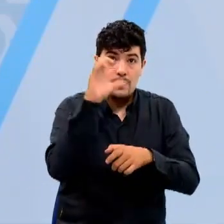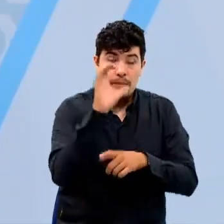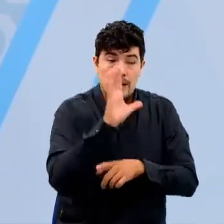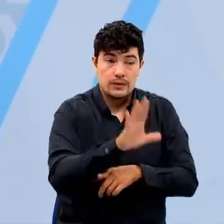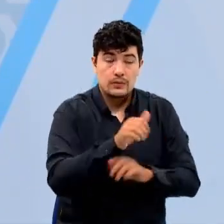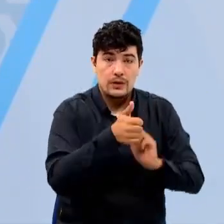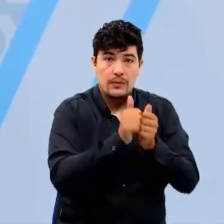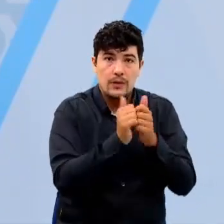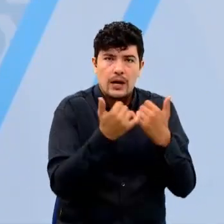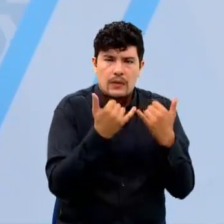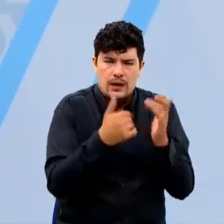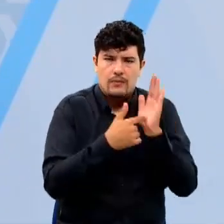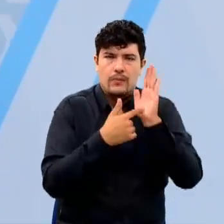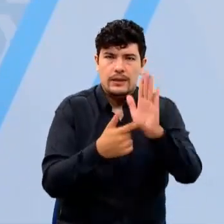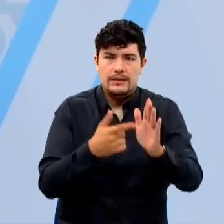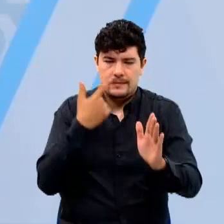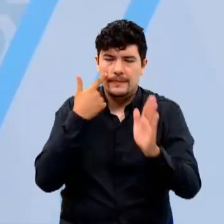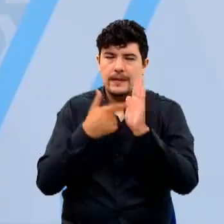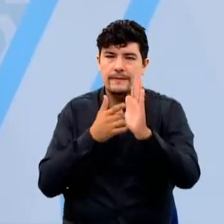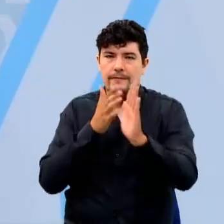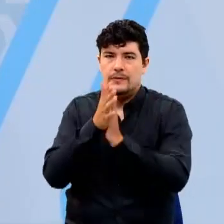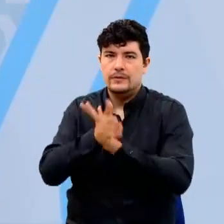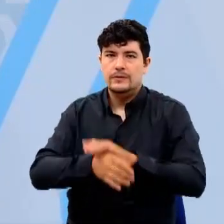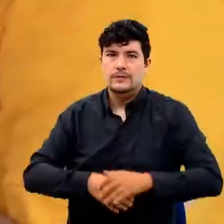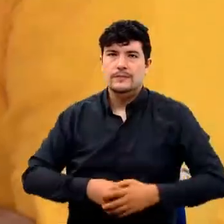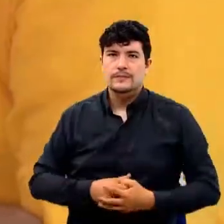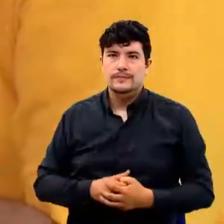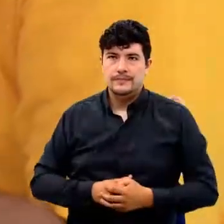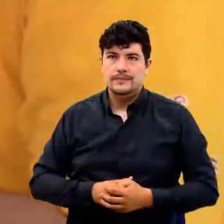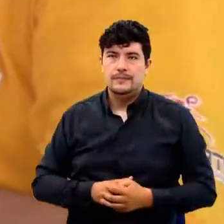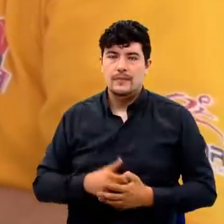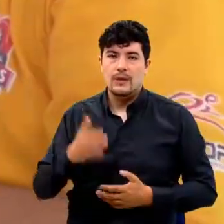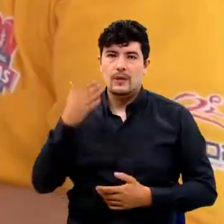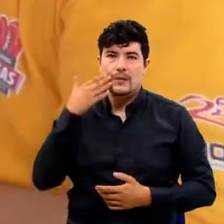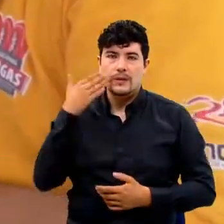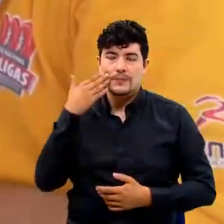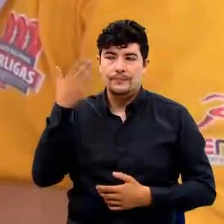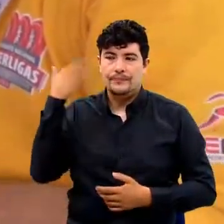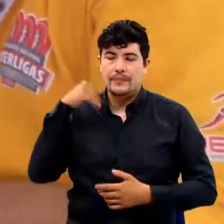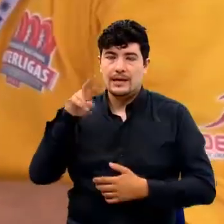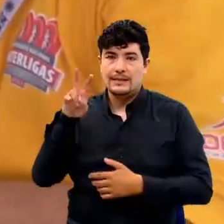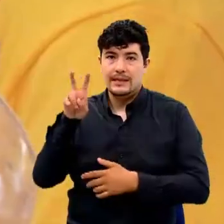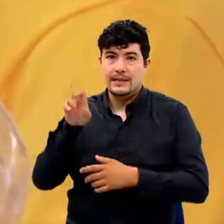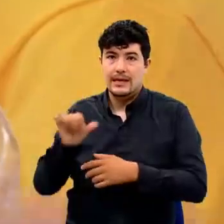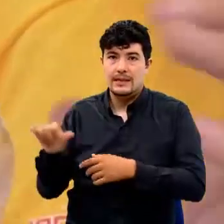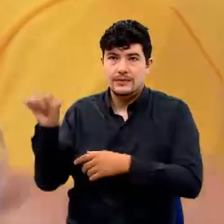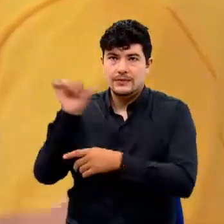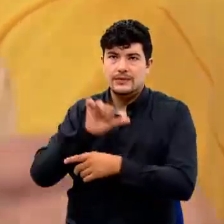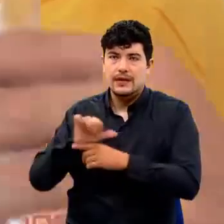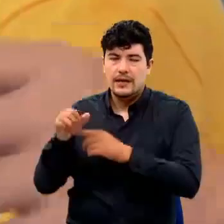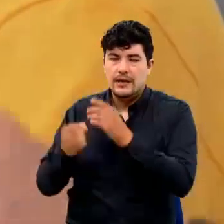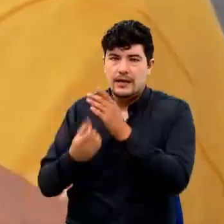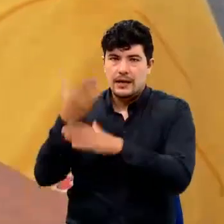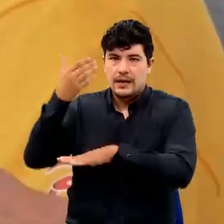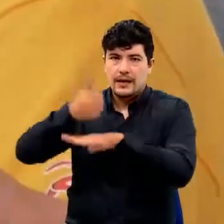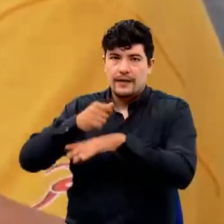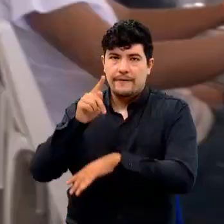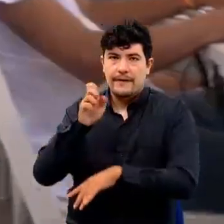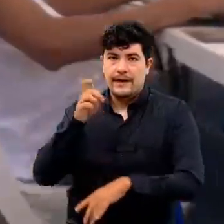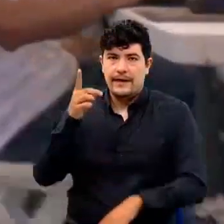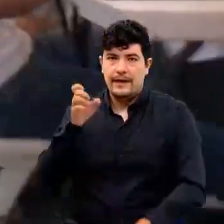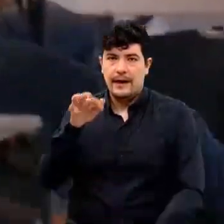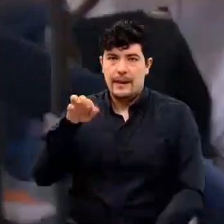propias transmisiones. Así también los acompañamos. Desde hace aproximadamente 7 años nació Fedepatín TV, el canal del